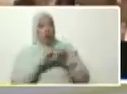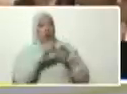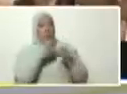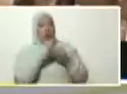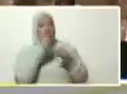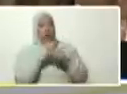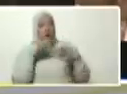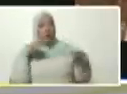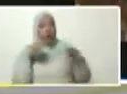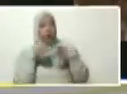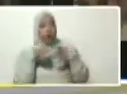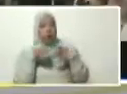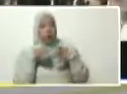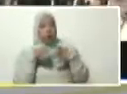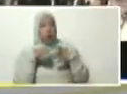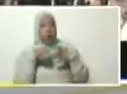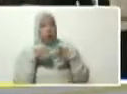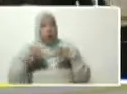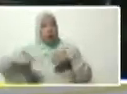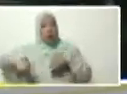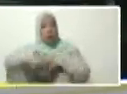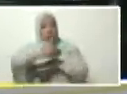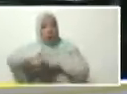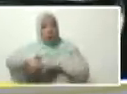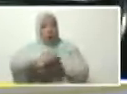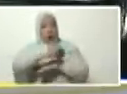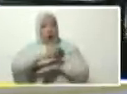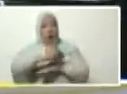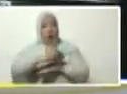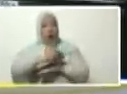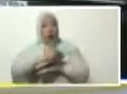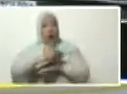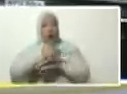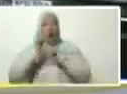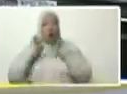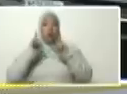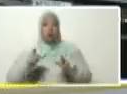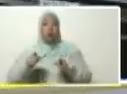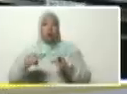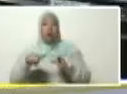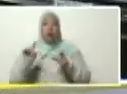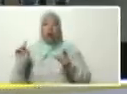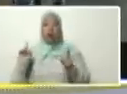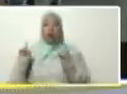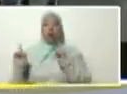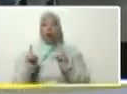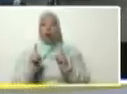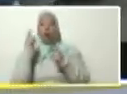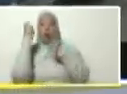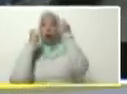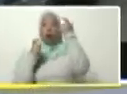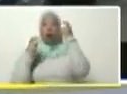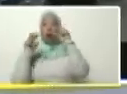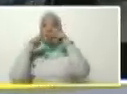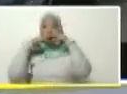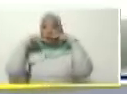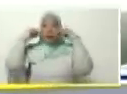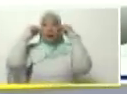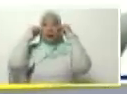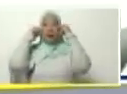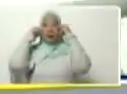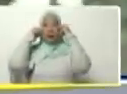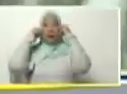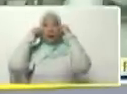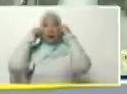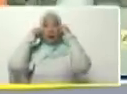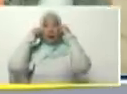trabajo por el pasillo y cuando fue llegando nos regaló una sonrisa